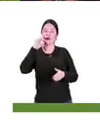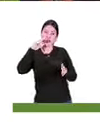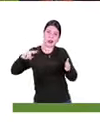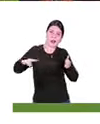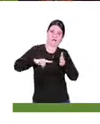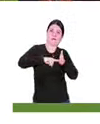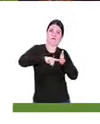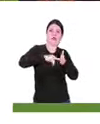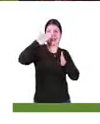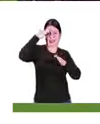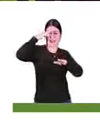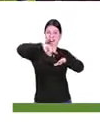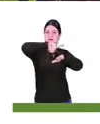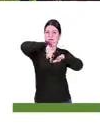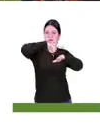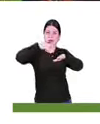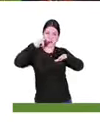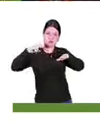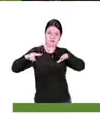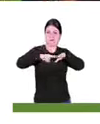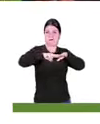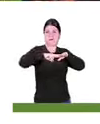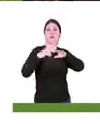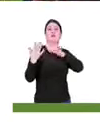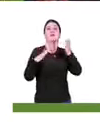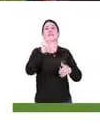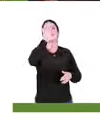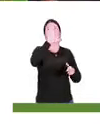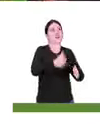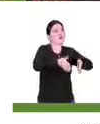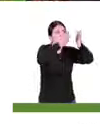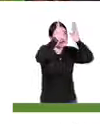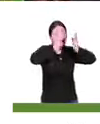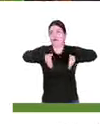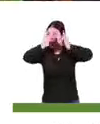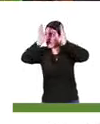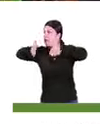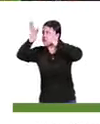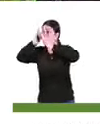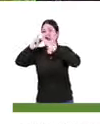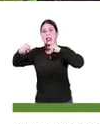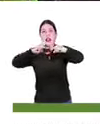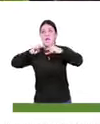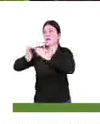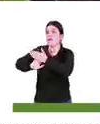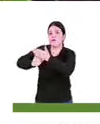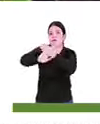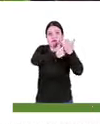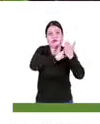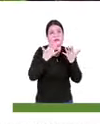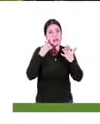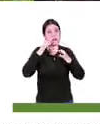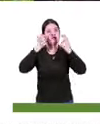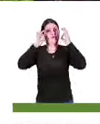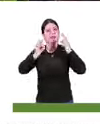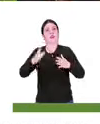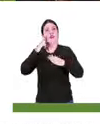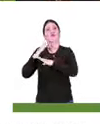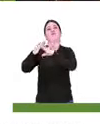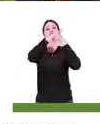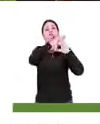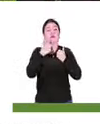muy interesante, más de 5 edificios administrativos de mantenimiento para garantizar esas condiciones de seguridad vial tan